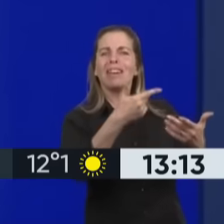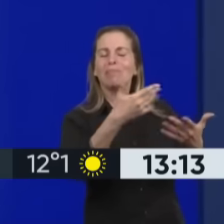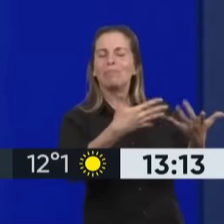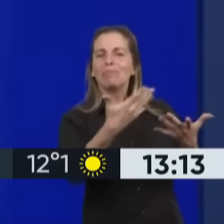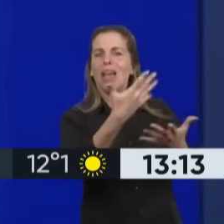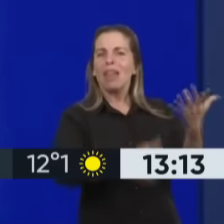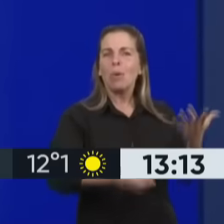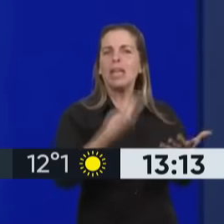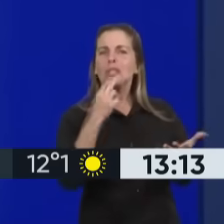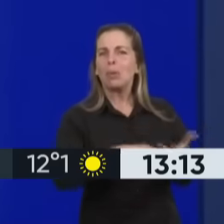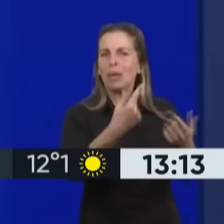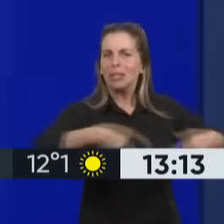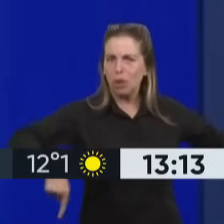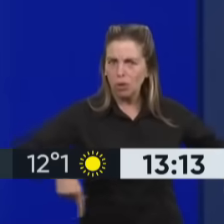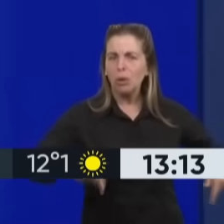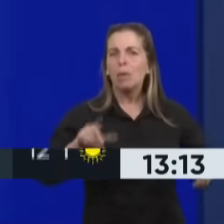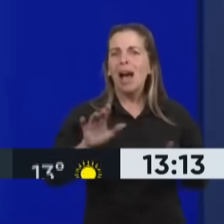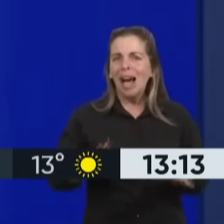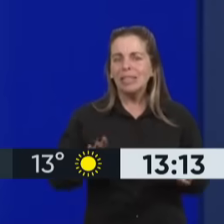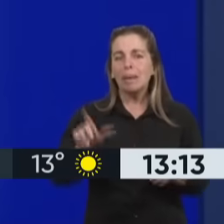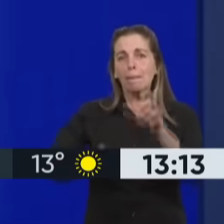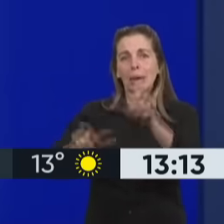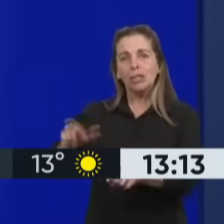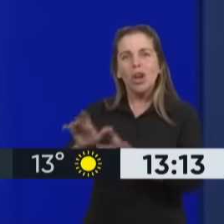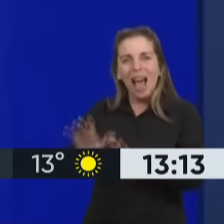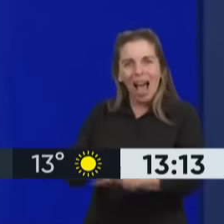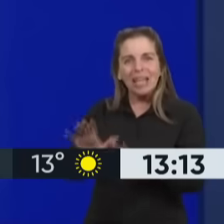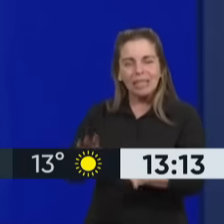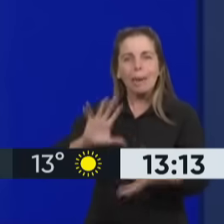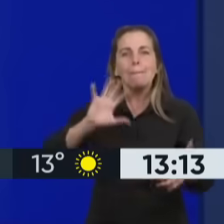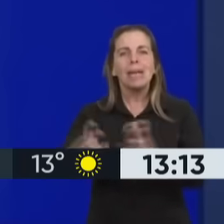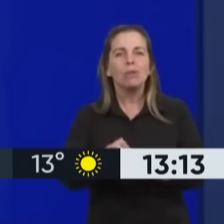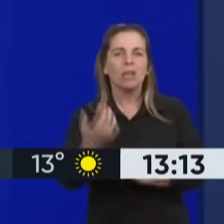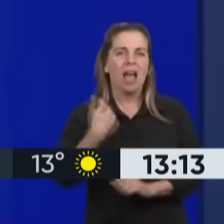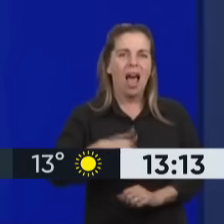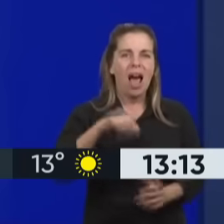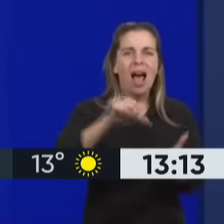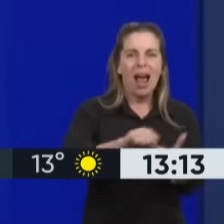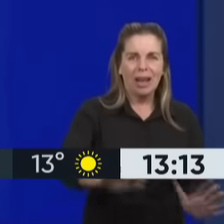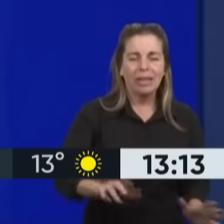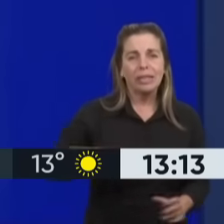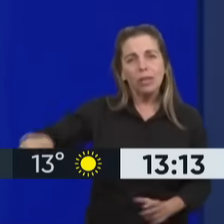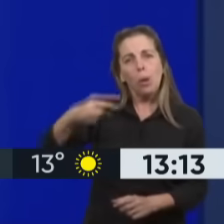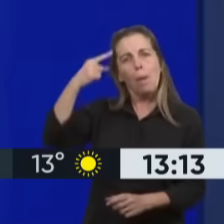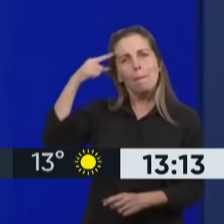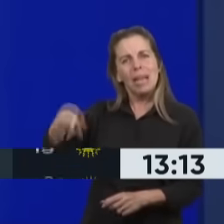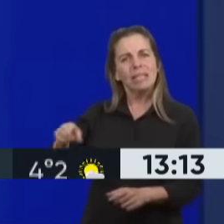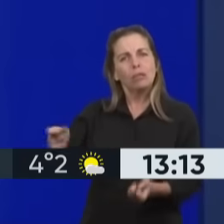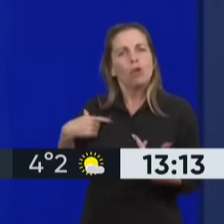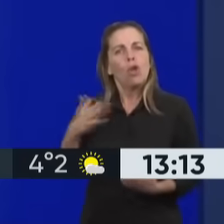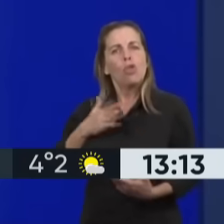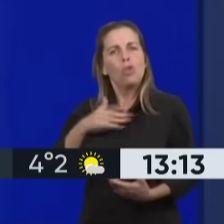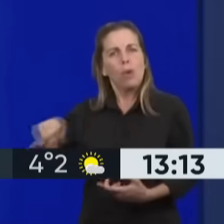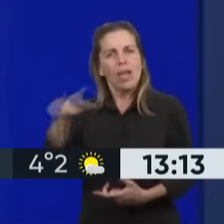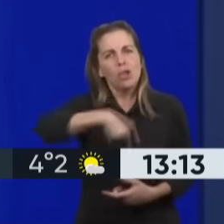necesita. Ese es el tipo de psicópatas que son el lastre histórico del país. Creen que Argentina les pertenece, incluyendo